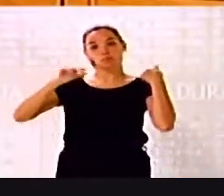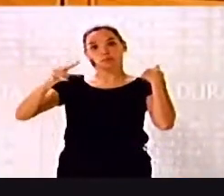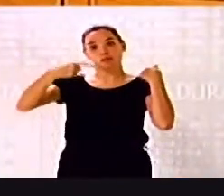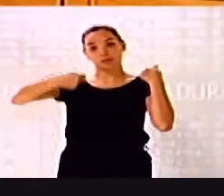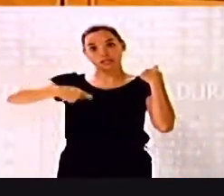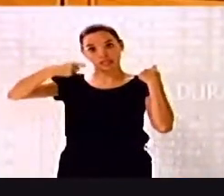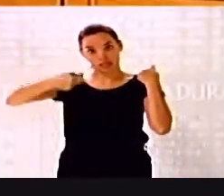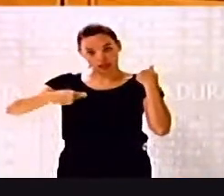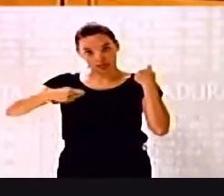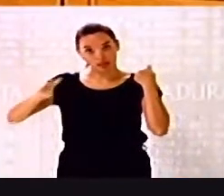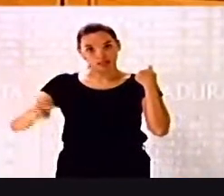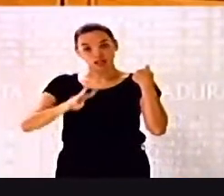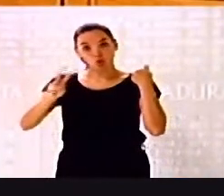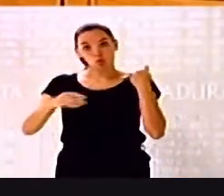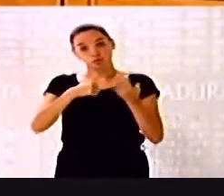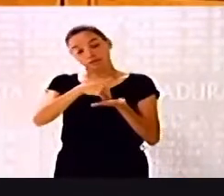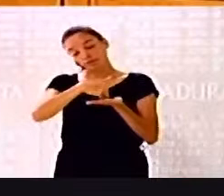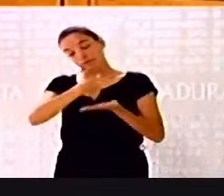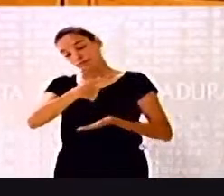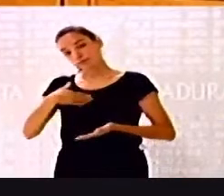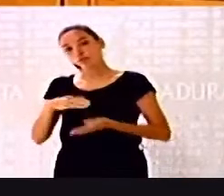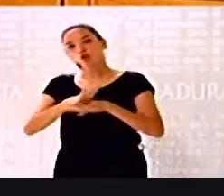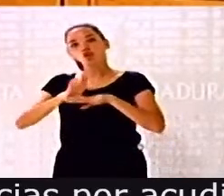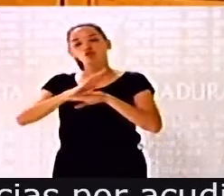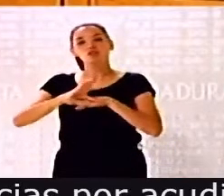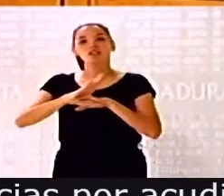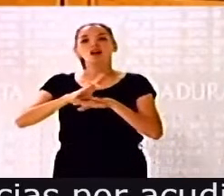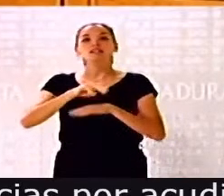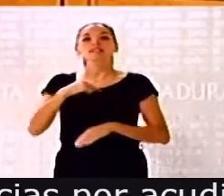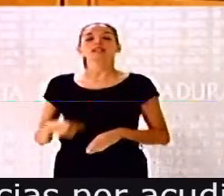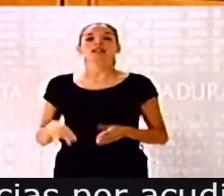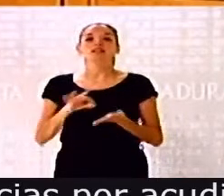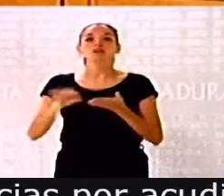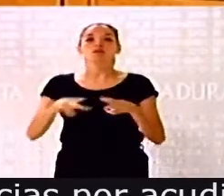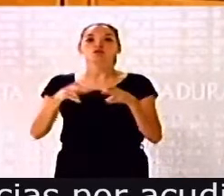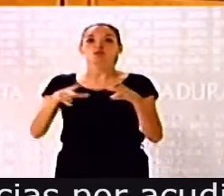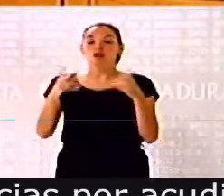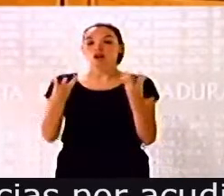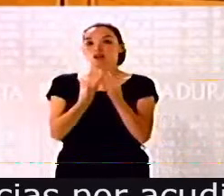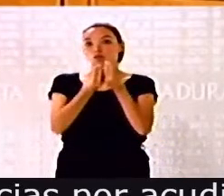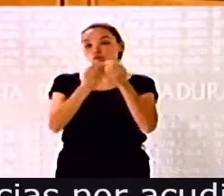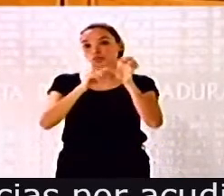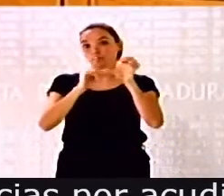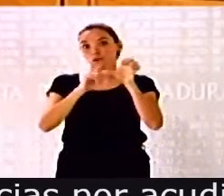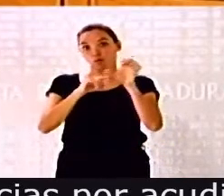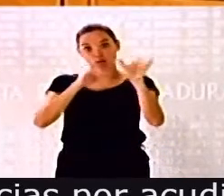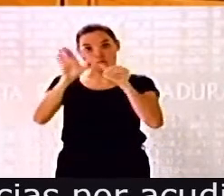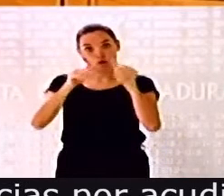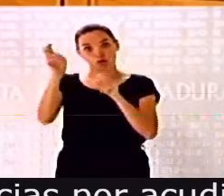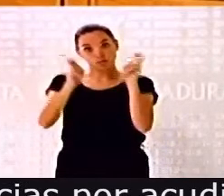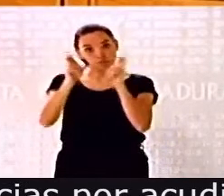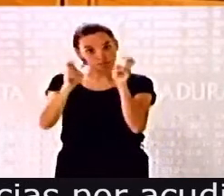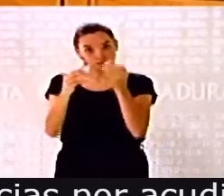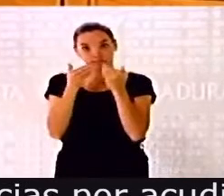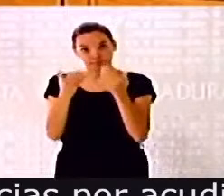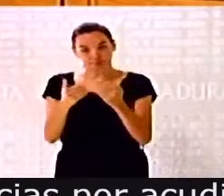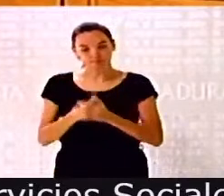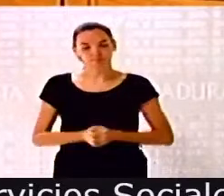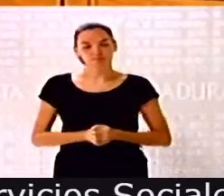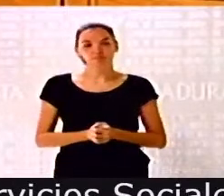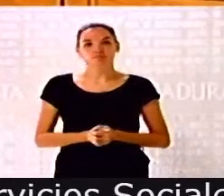Vicepresidencia Segunda y Consejería de Sanidad y Servicios Sociales de la Junta de